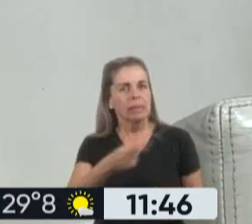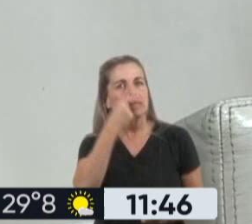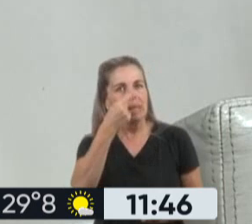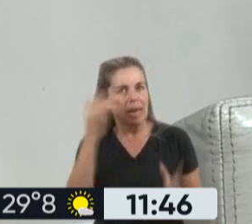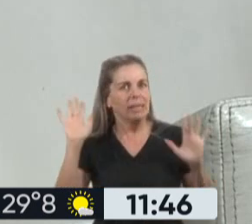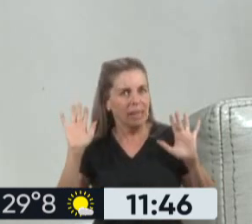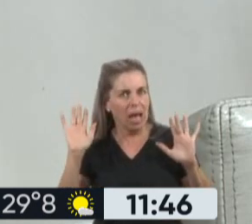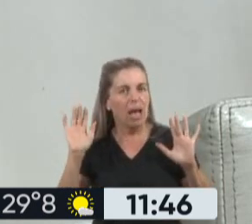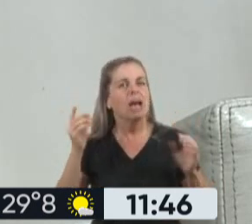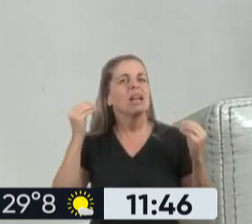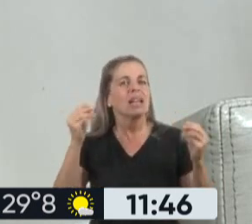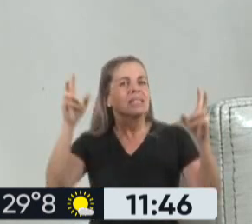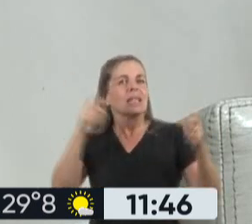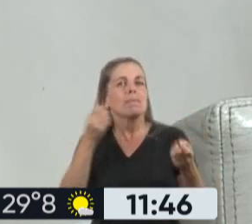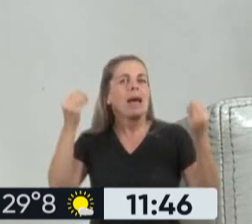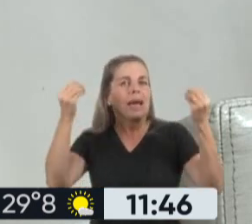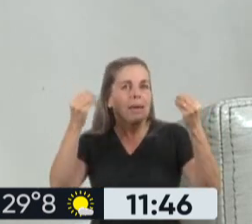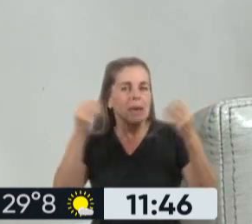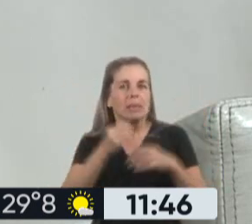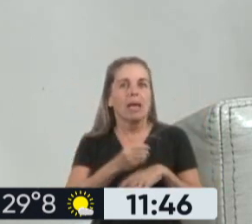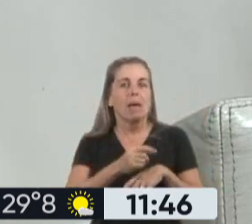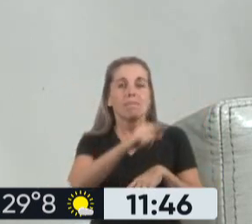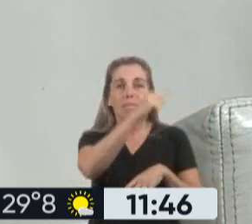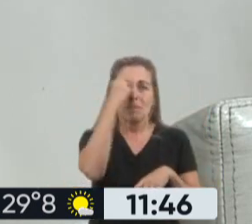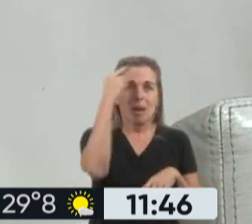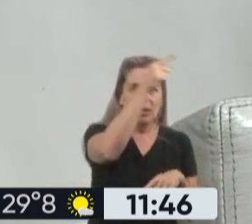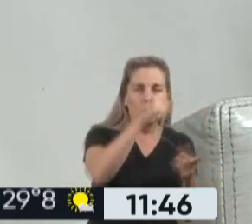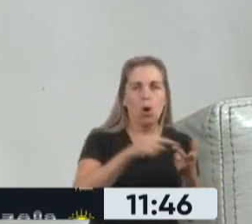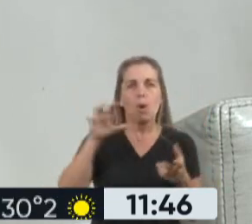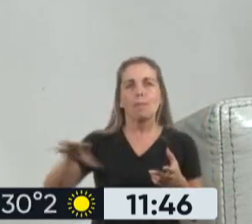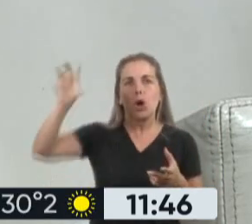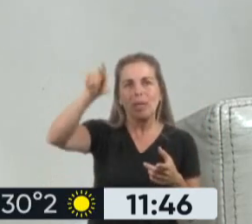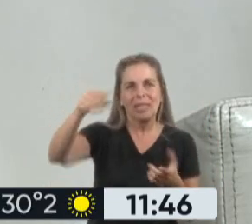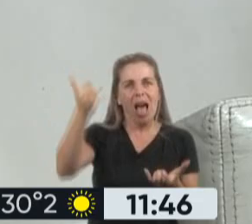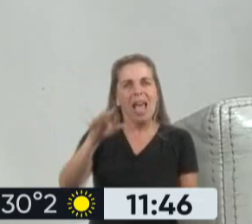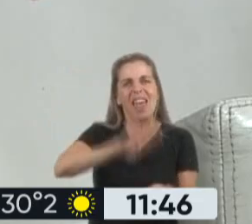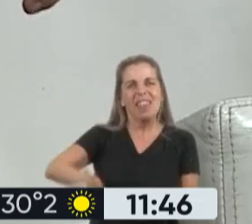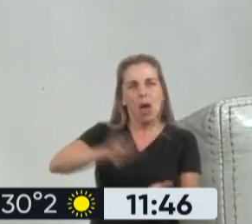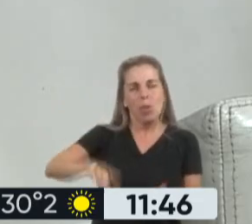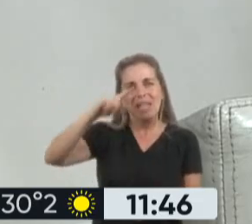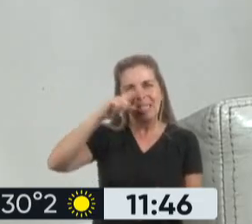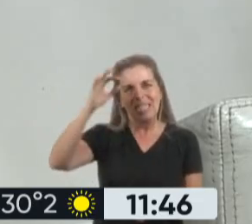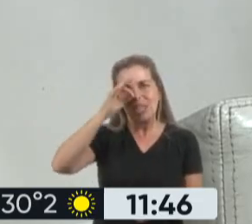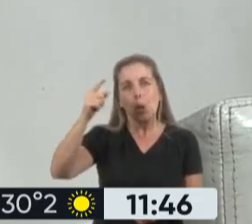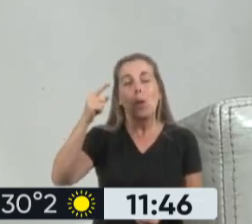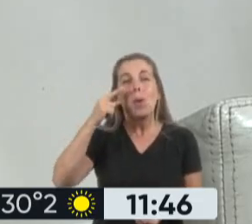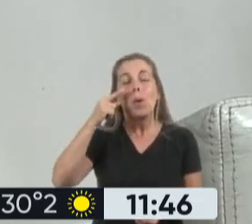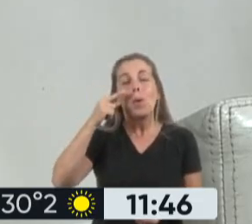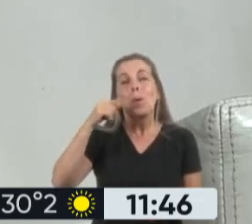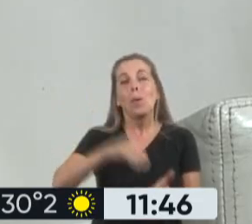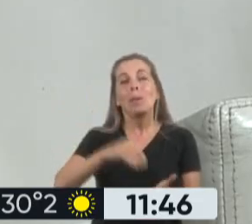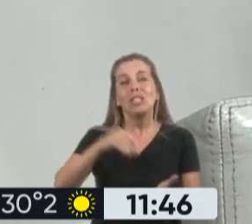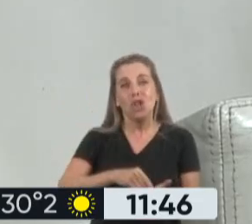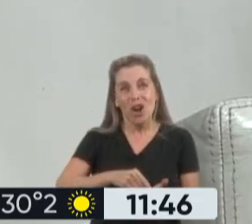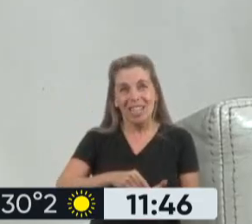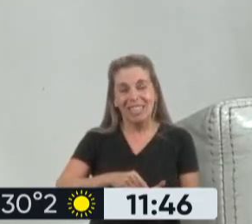Estado Nacional, es la deuda que tiene, ¿no?, la nación con la provincia, creo que son 320 millones de dólares, y sigue siendo la misma